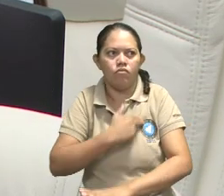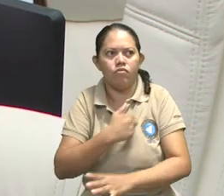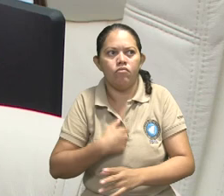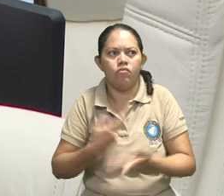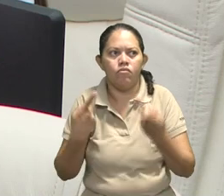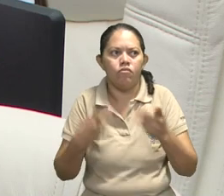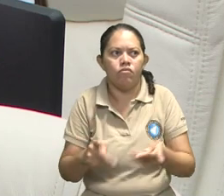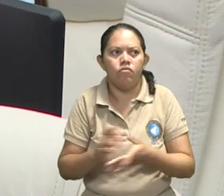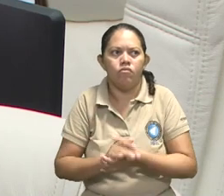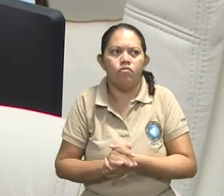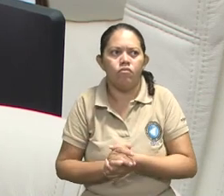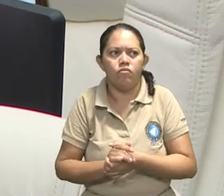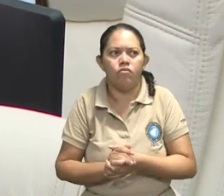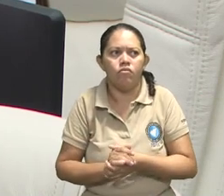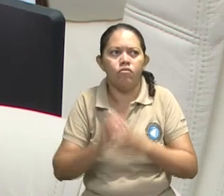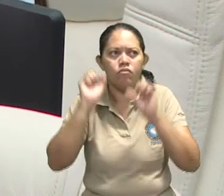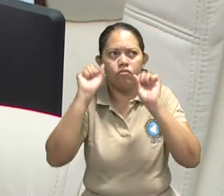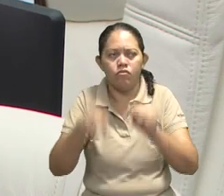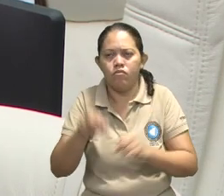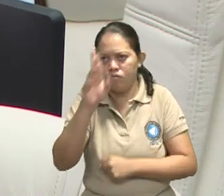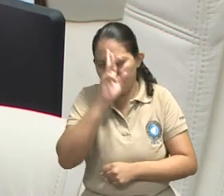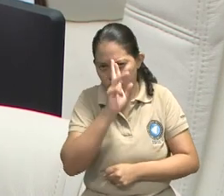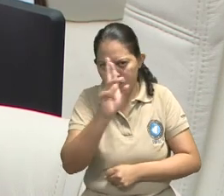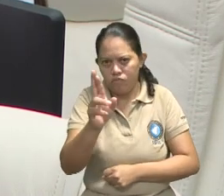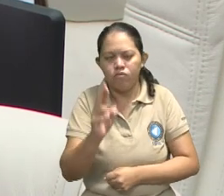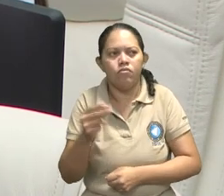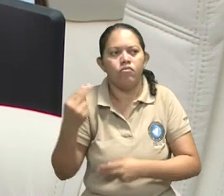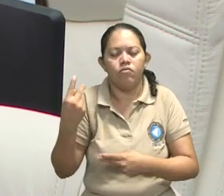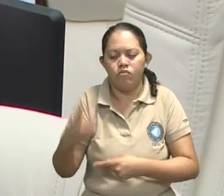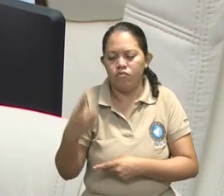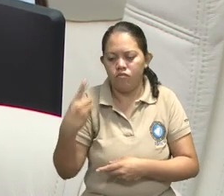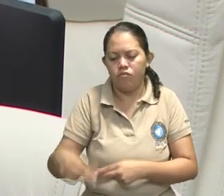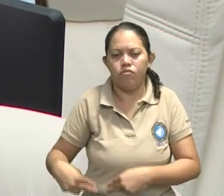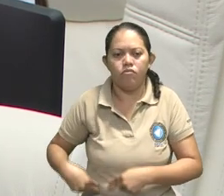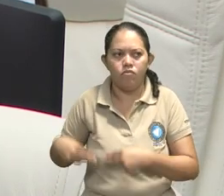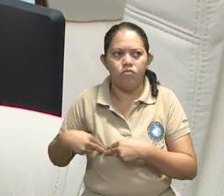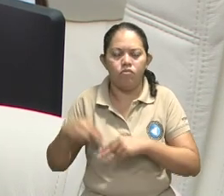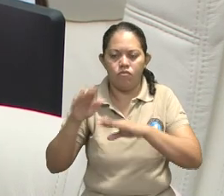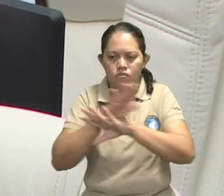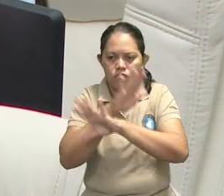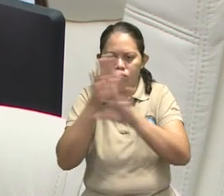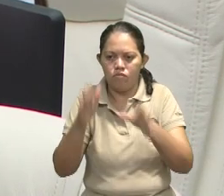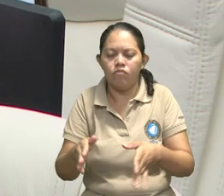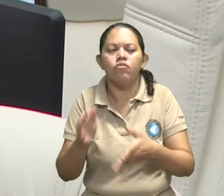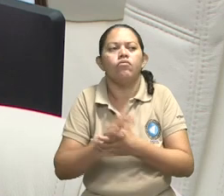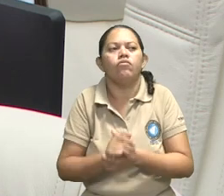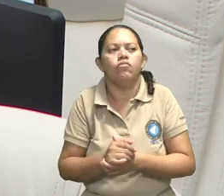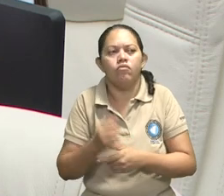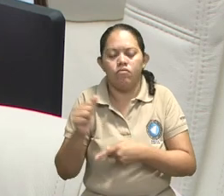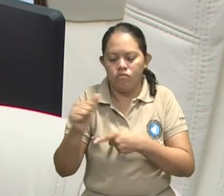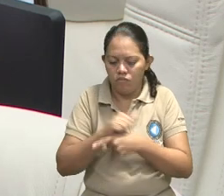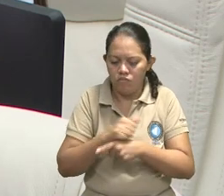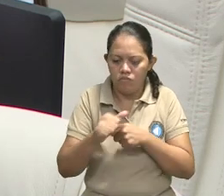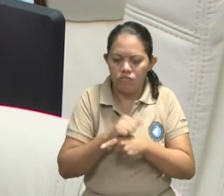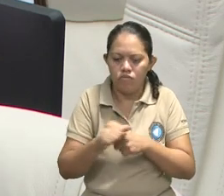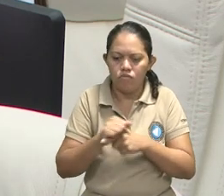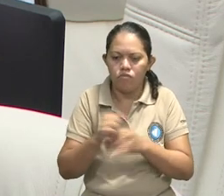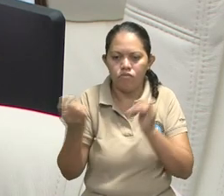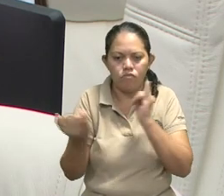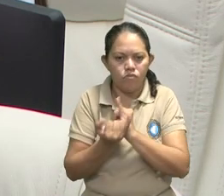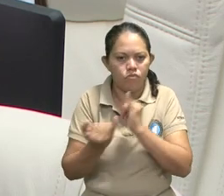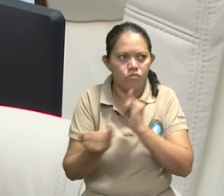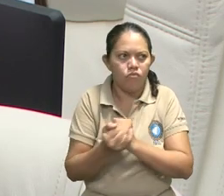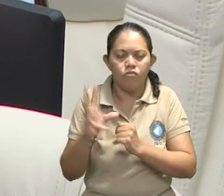iniciativa promueve el respeto de los derechos humanos de la mujer, asimismo acciones, prácticas y compromisos con igualdad,